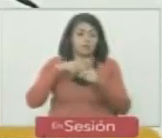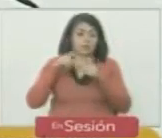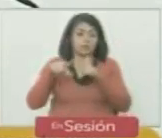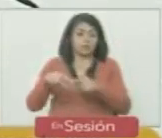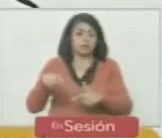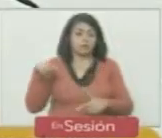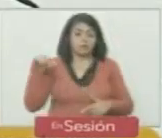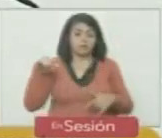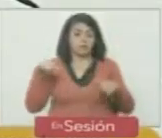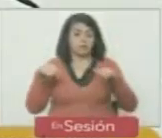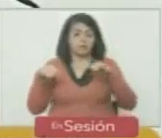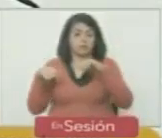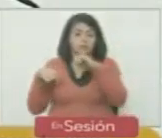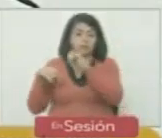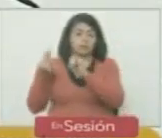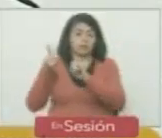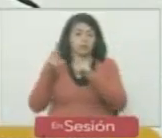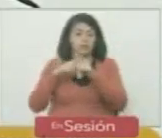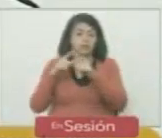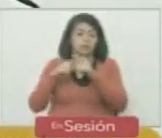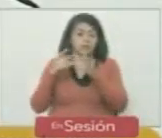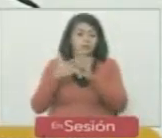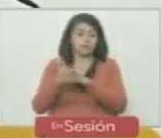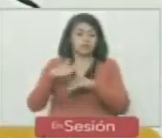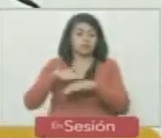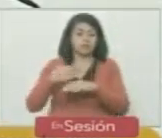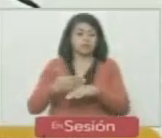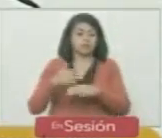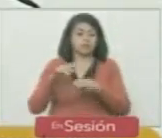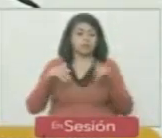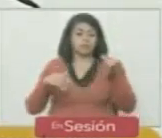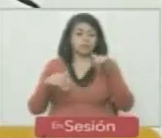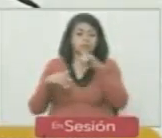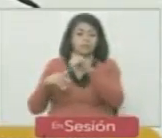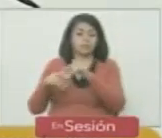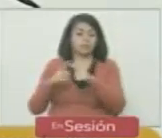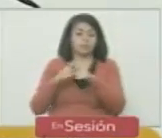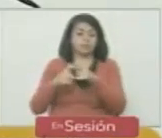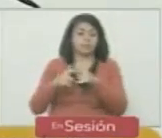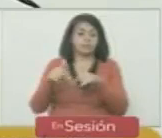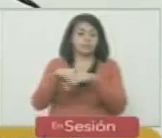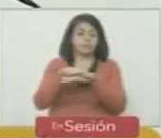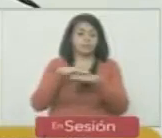un avión venezolano va a arribar al aeropuerto Ministro